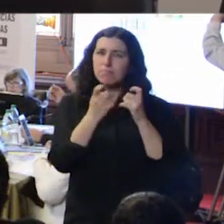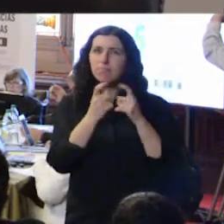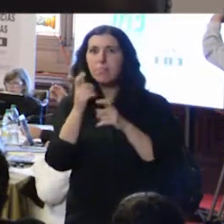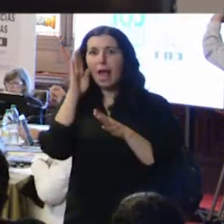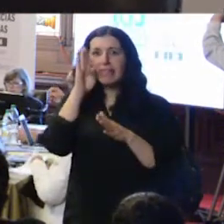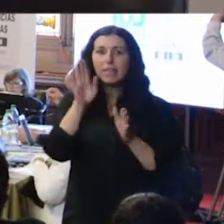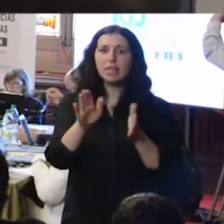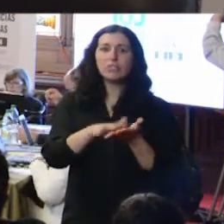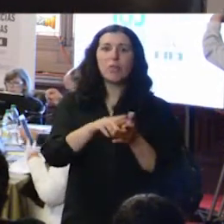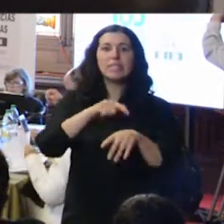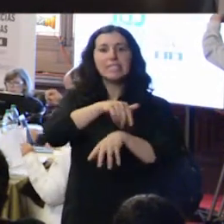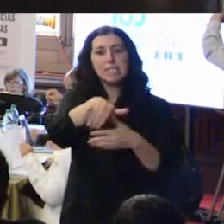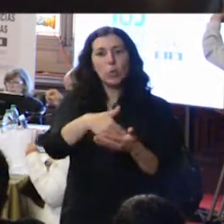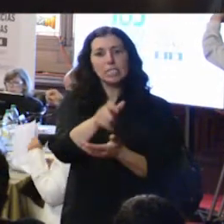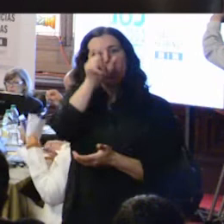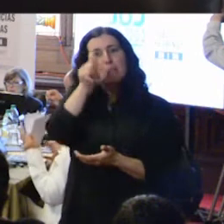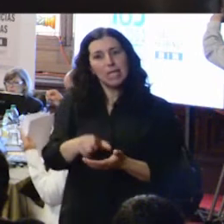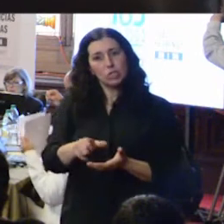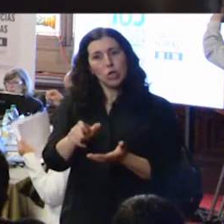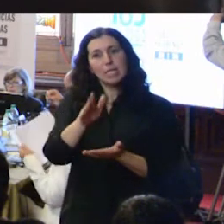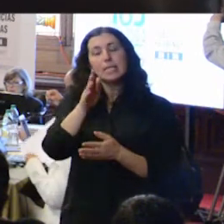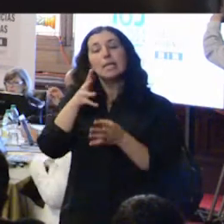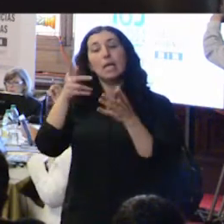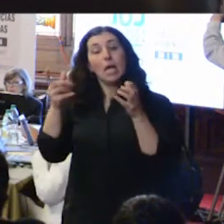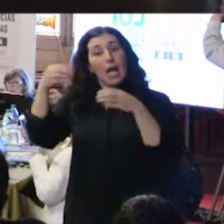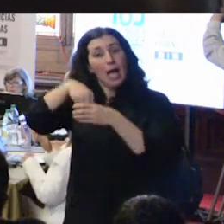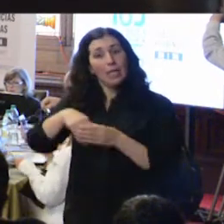derechos humanos en Panamá.